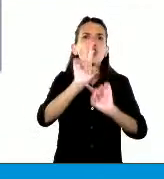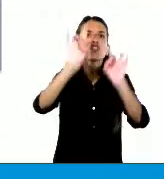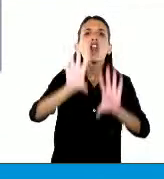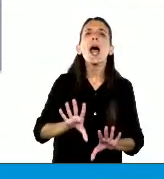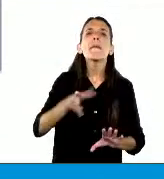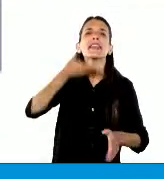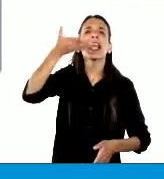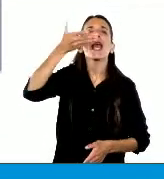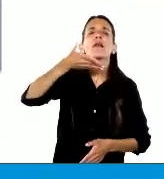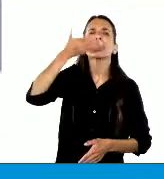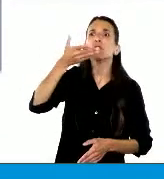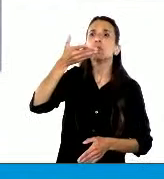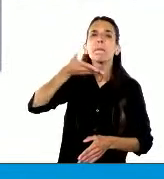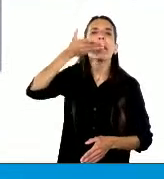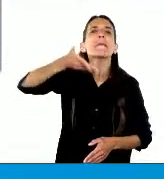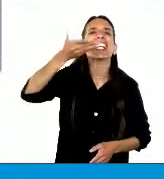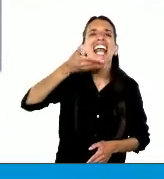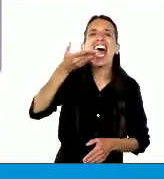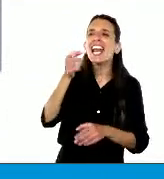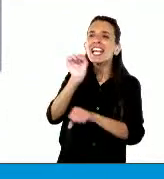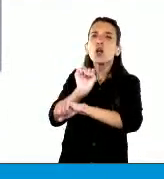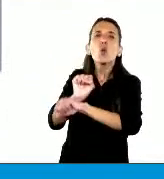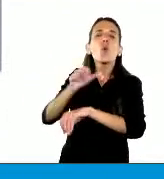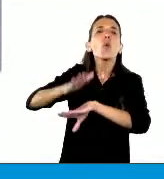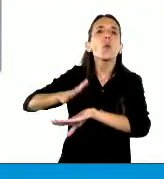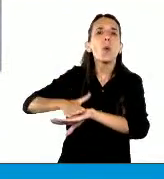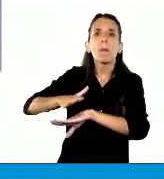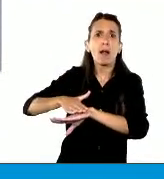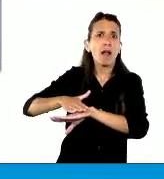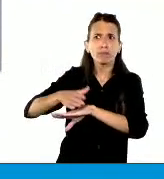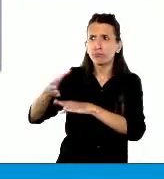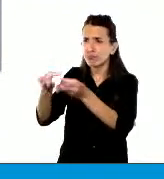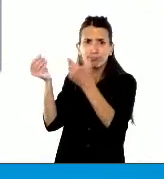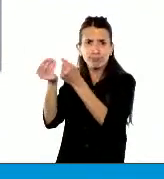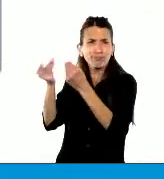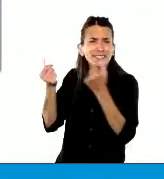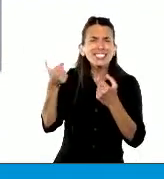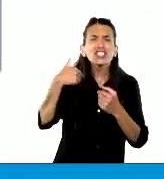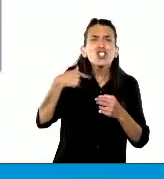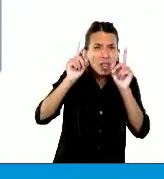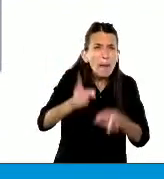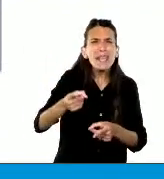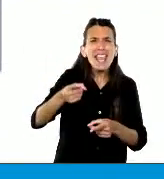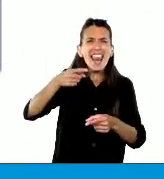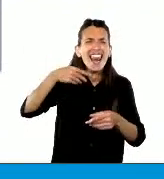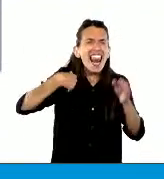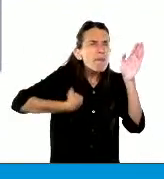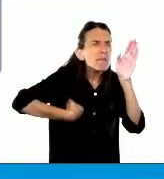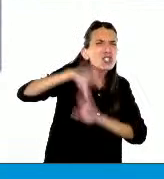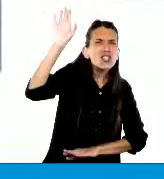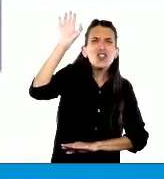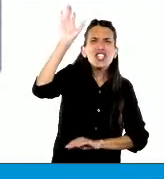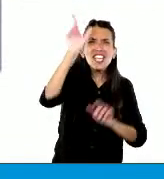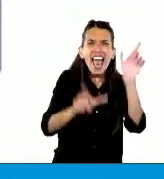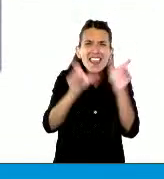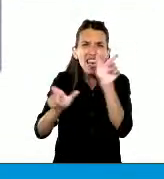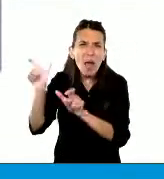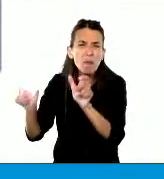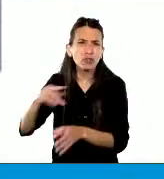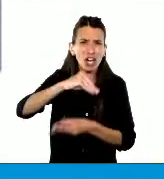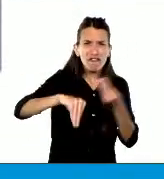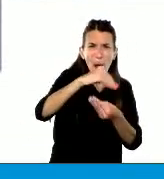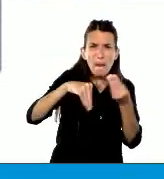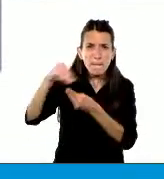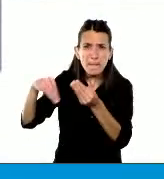explicación de sus crímenes, sino una atrocidad mayor que castiga a millones de seres humanos con la miseria planificada. En